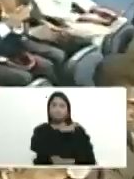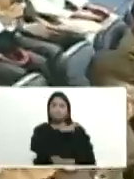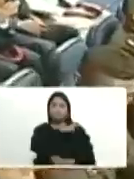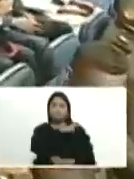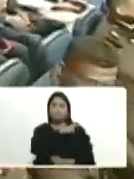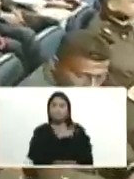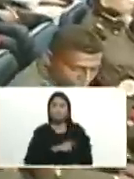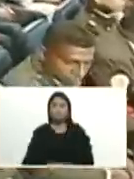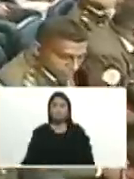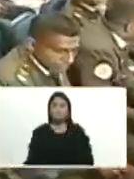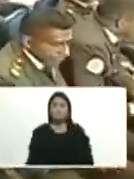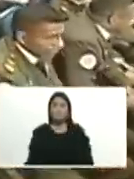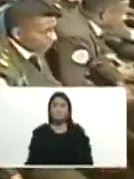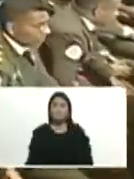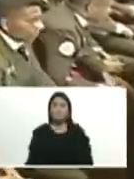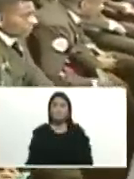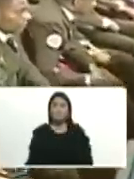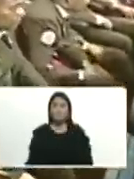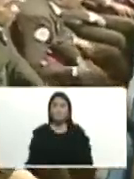Bolivariana.